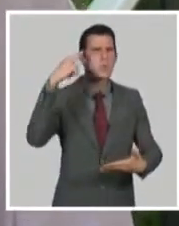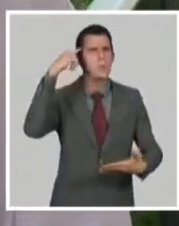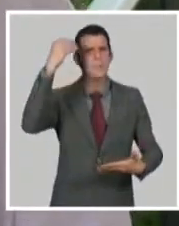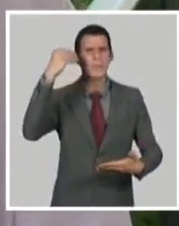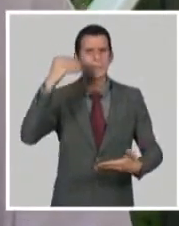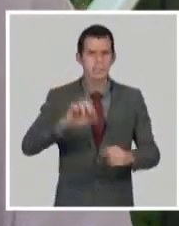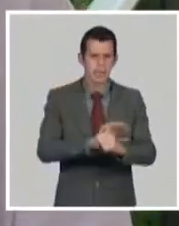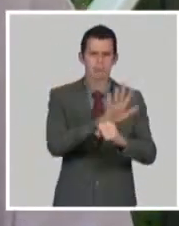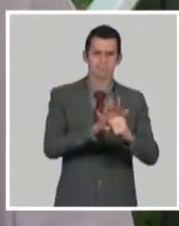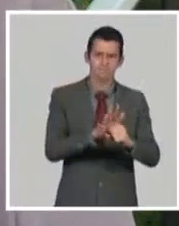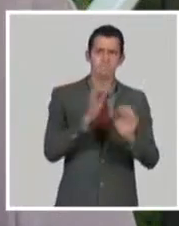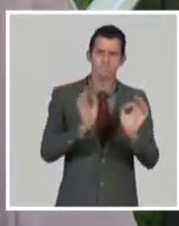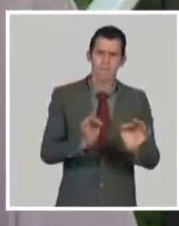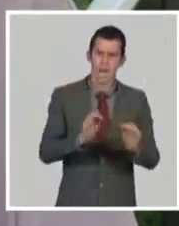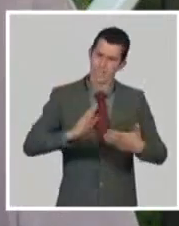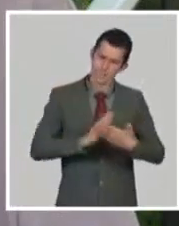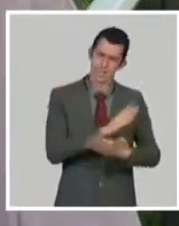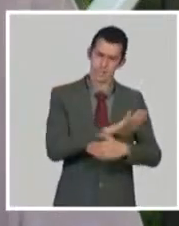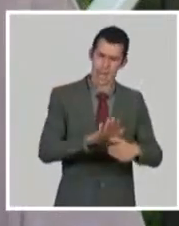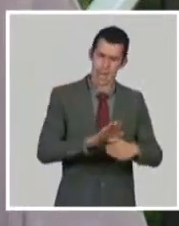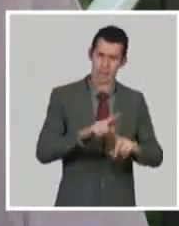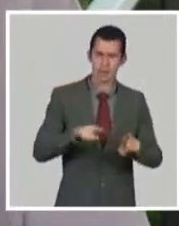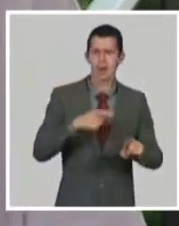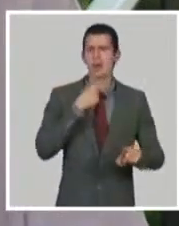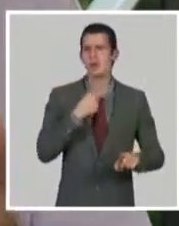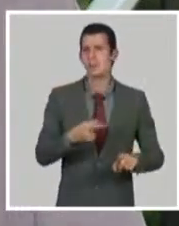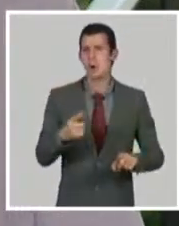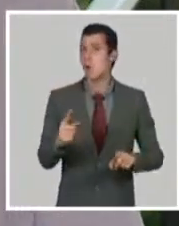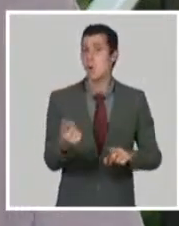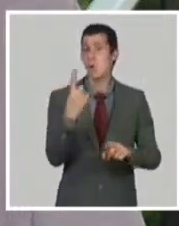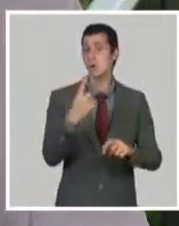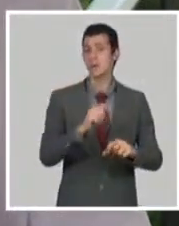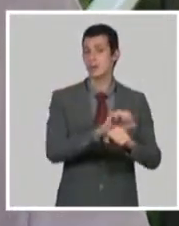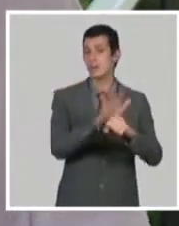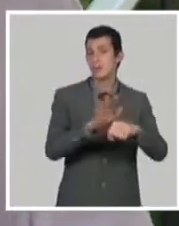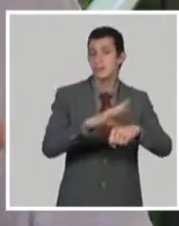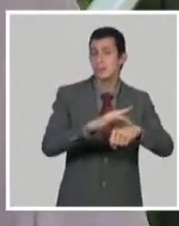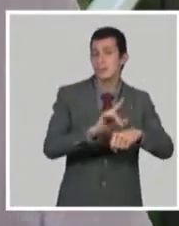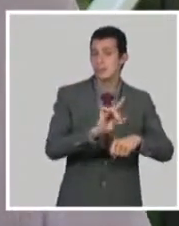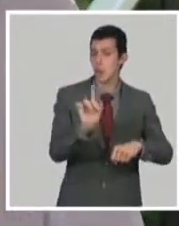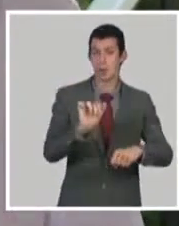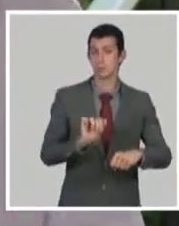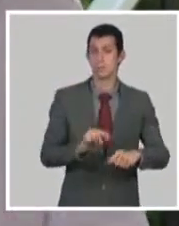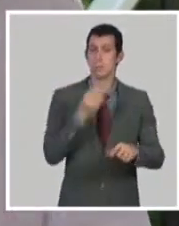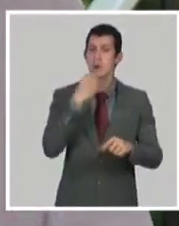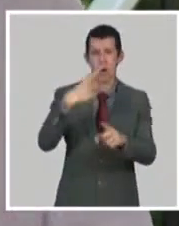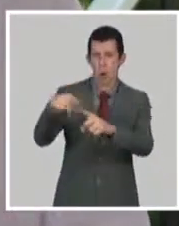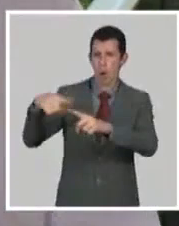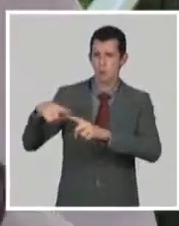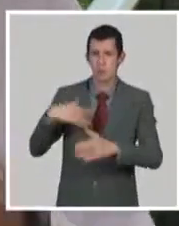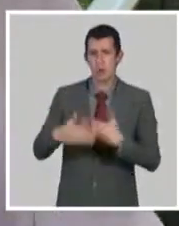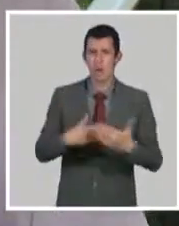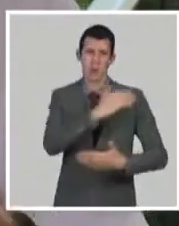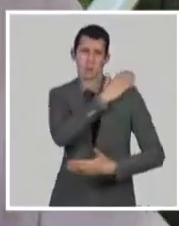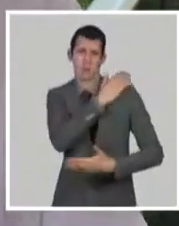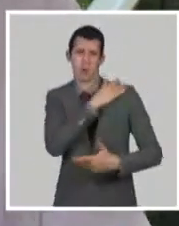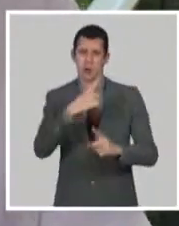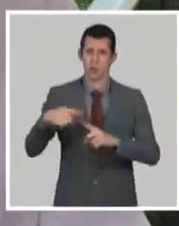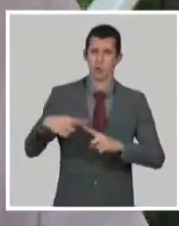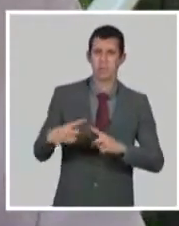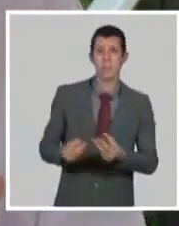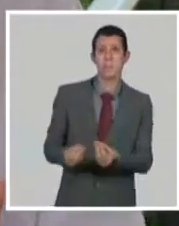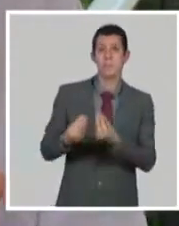en el SARS-CoV-2, sino en infecciones virales y virales respiratorias, con esta capacidad de